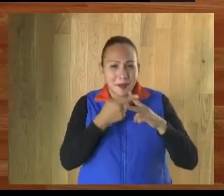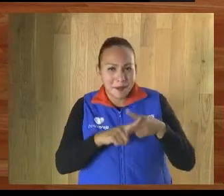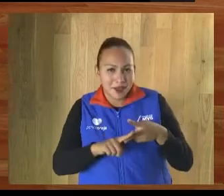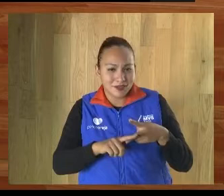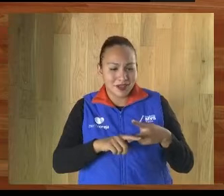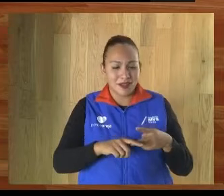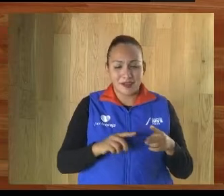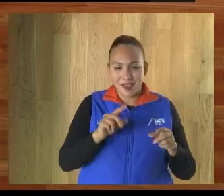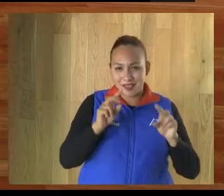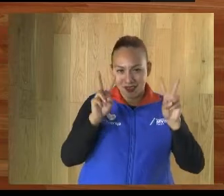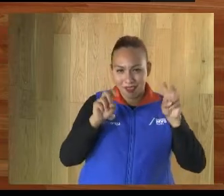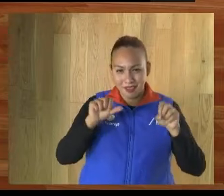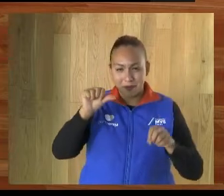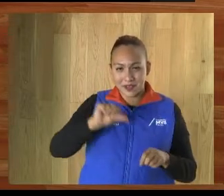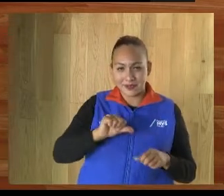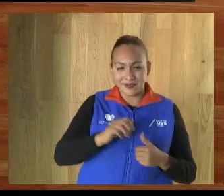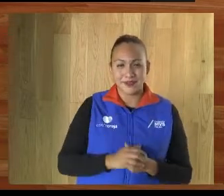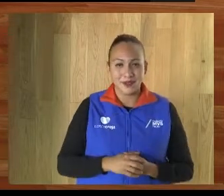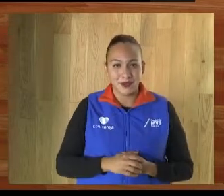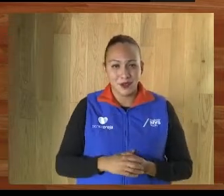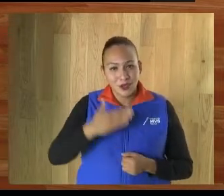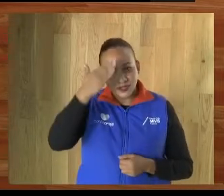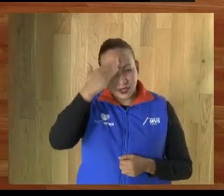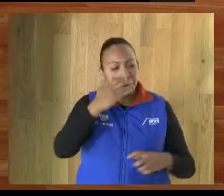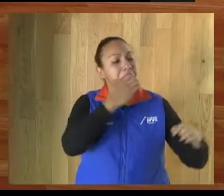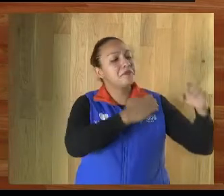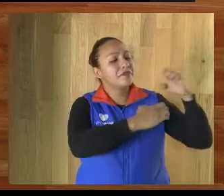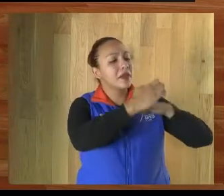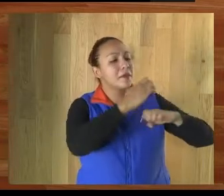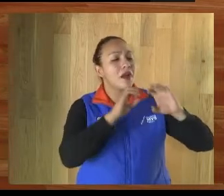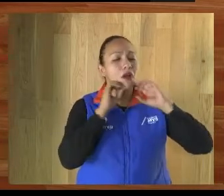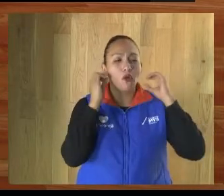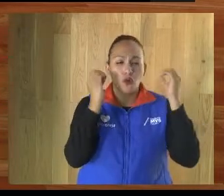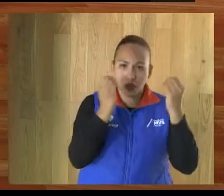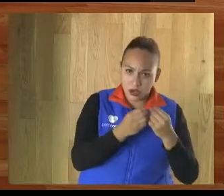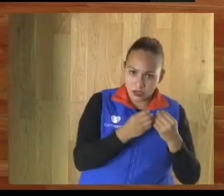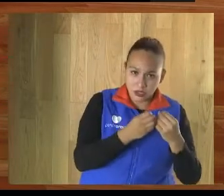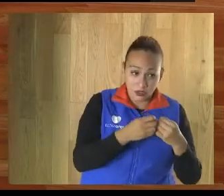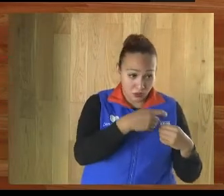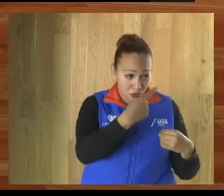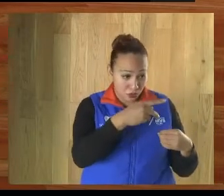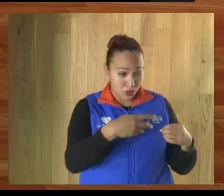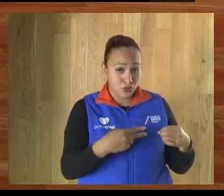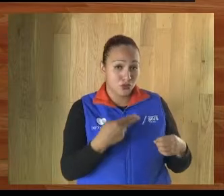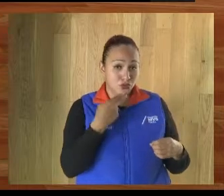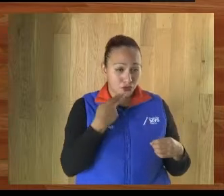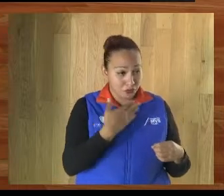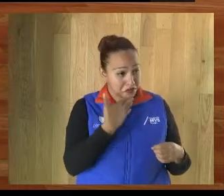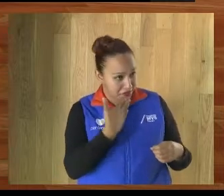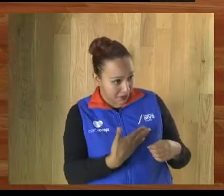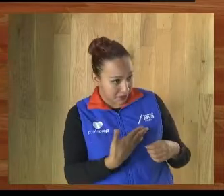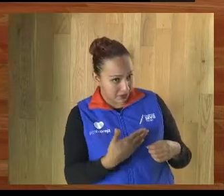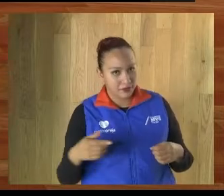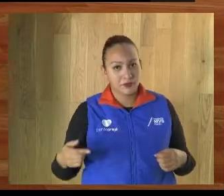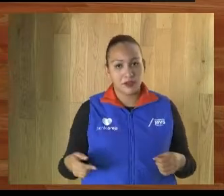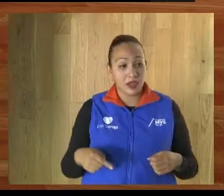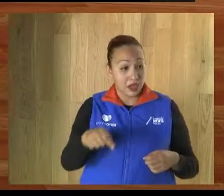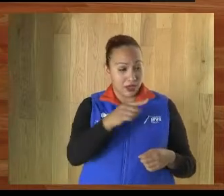pues tenemos que las empresas, las organizaciones, las personas no estamos solas, ¿no? Vivimos en